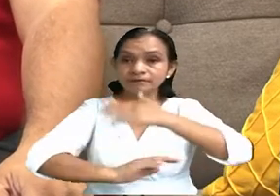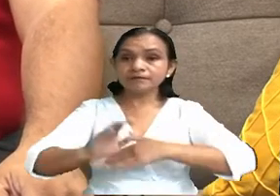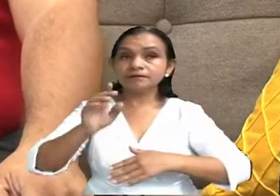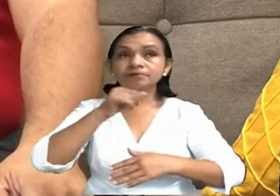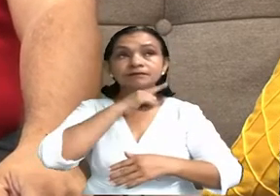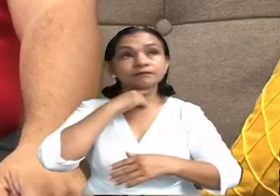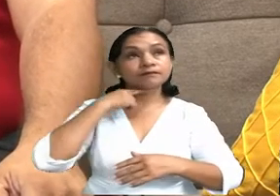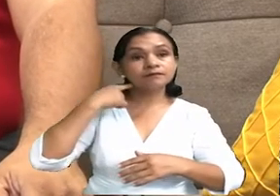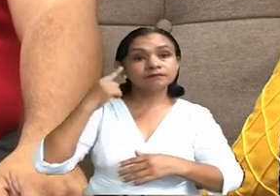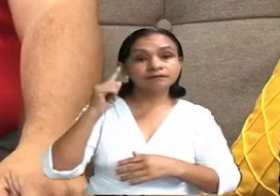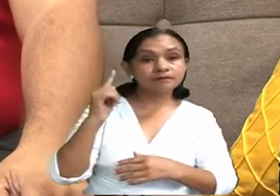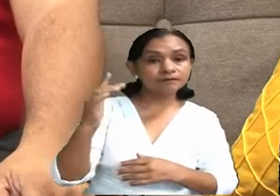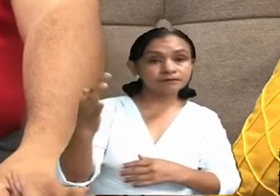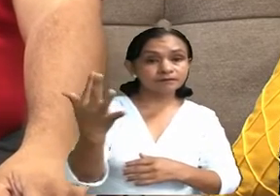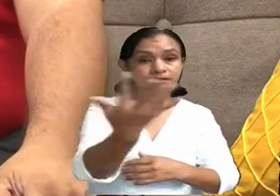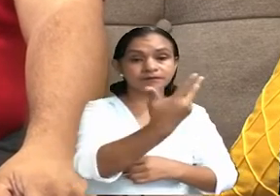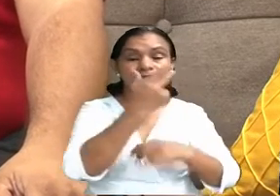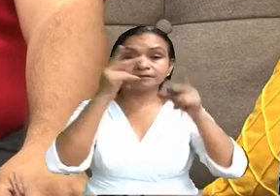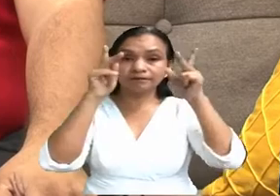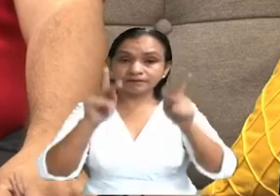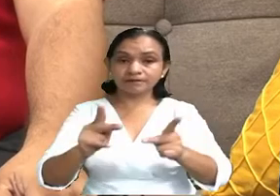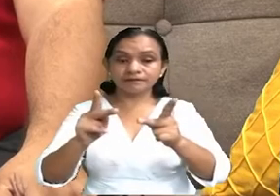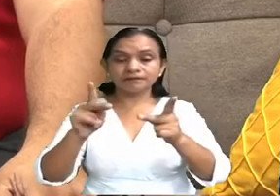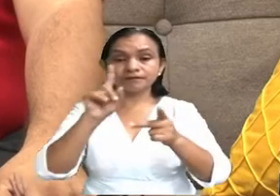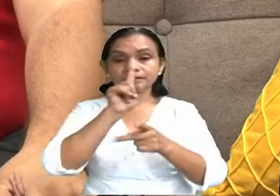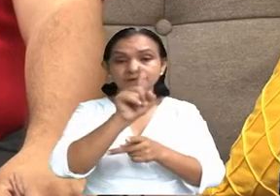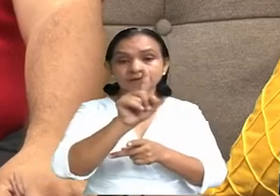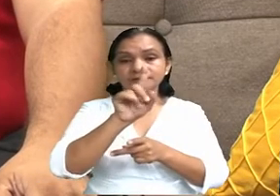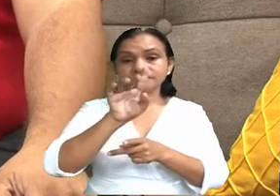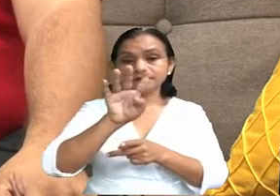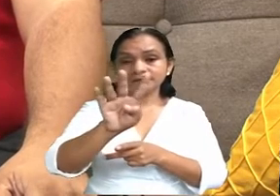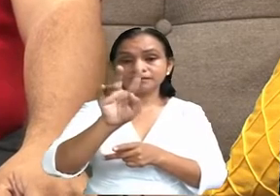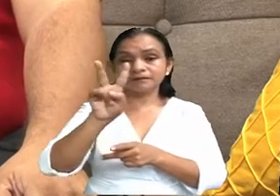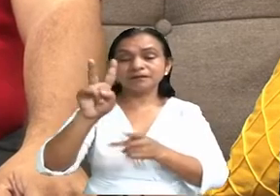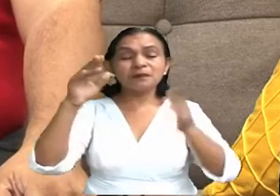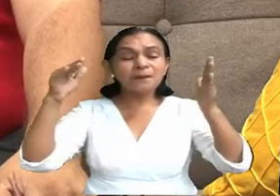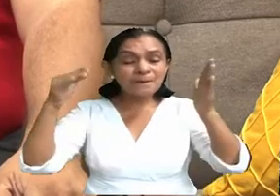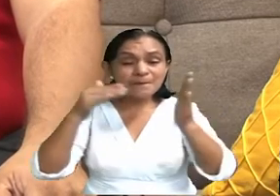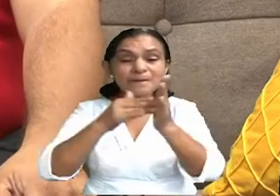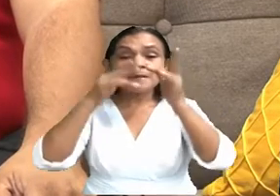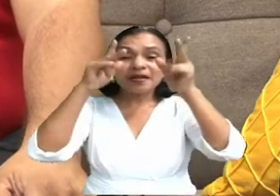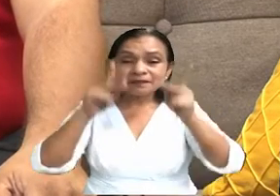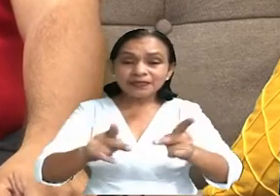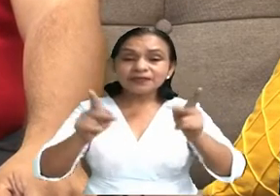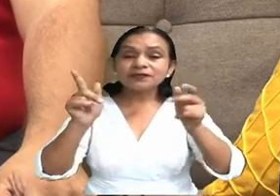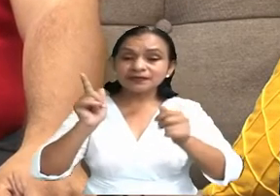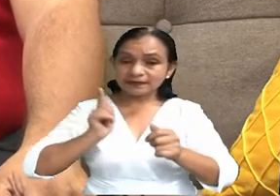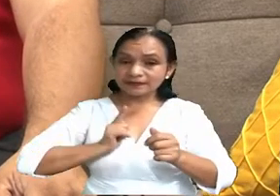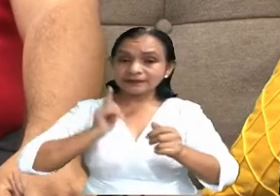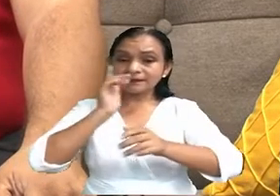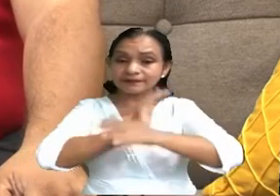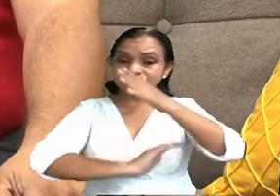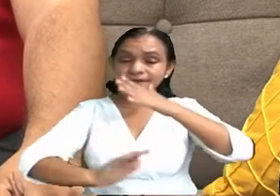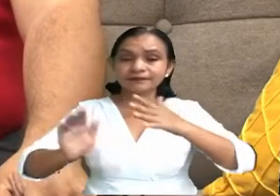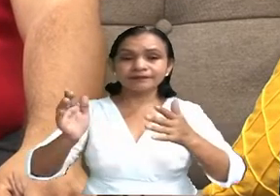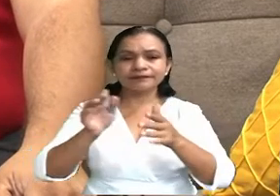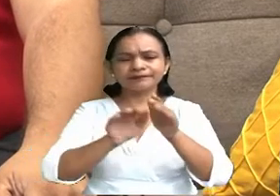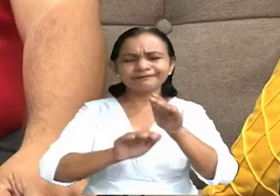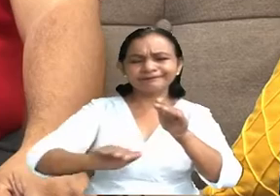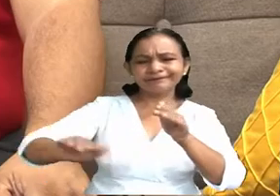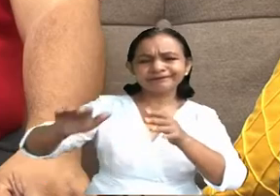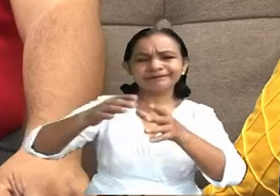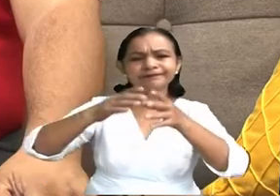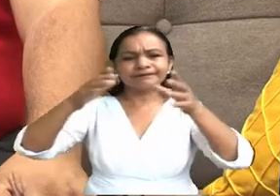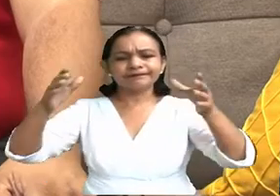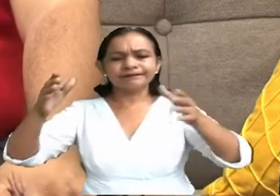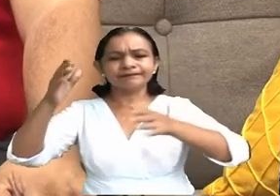es el conglomerado general, ¿verdad? Okay. Entonces, de estas 142 mil personas con discapacidad, el grupo más grande lo constituyen